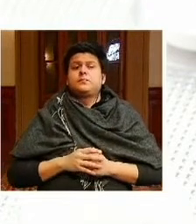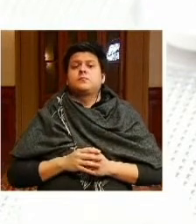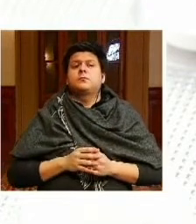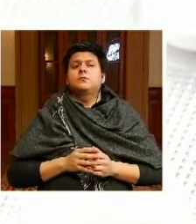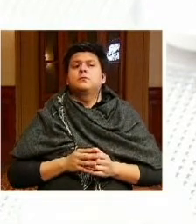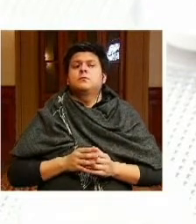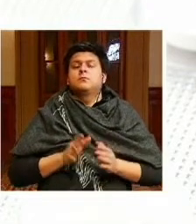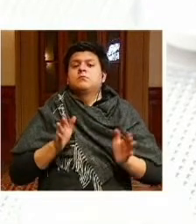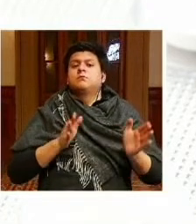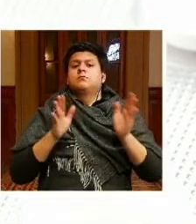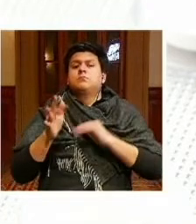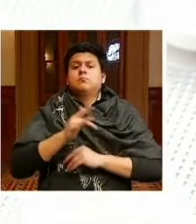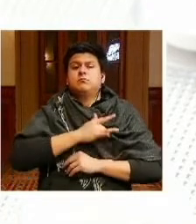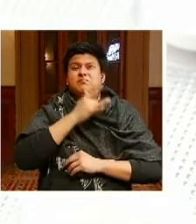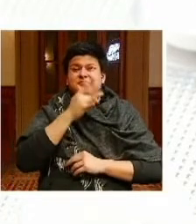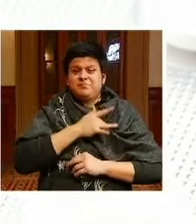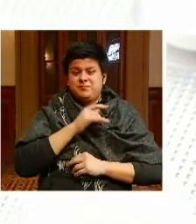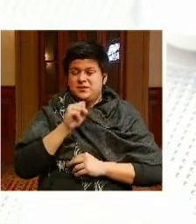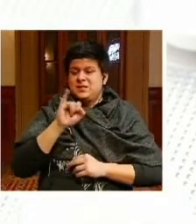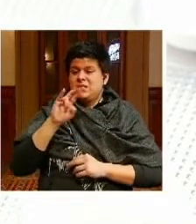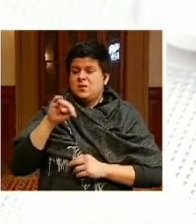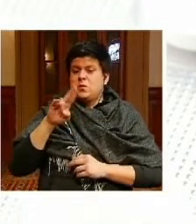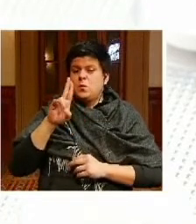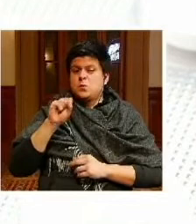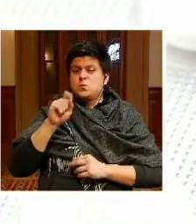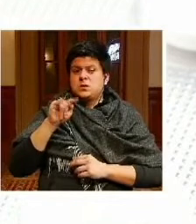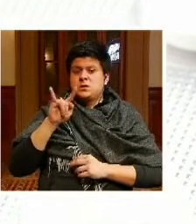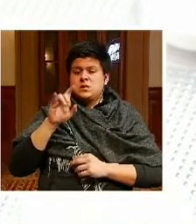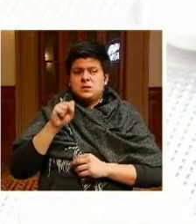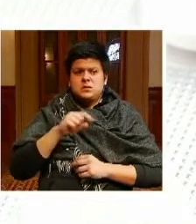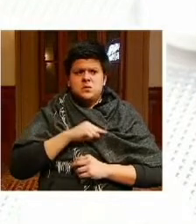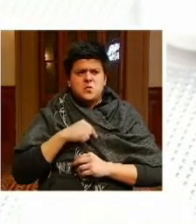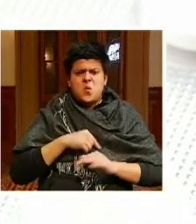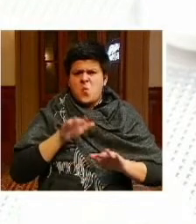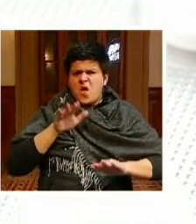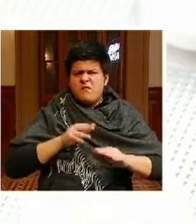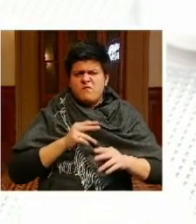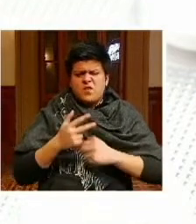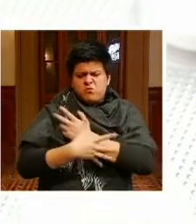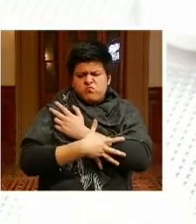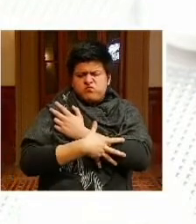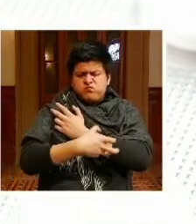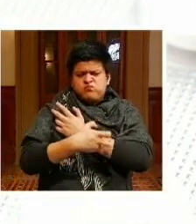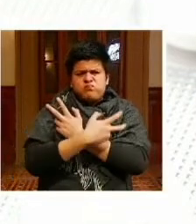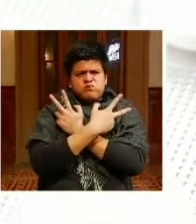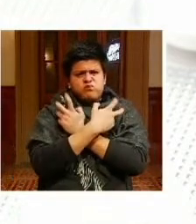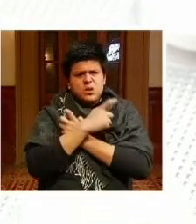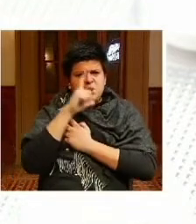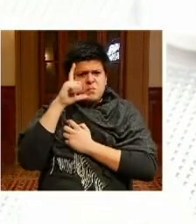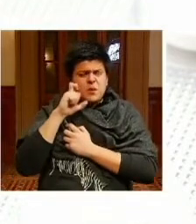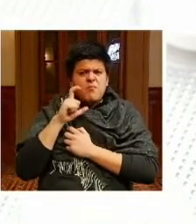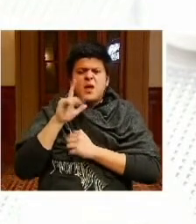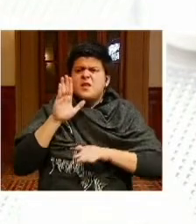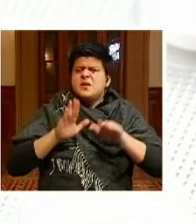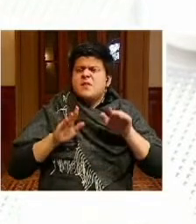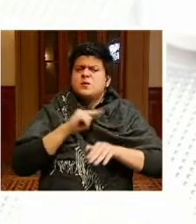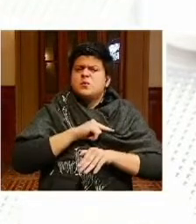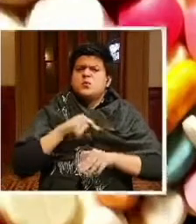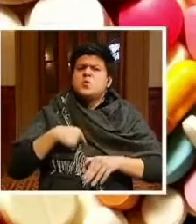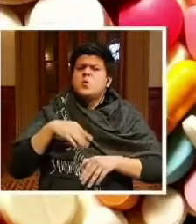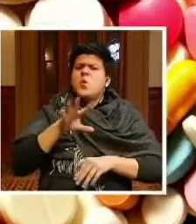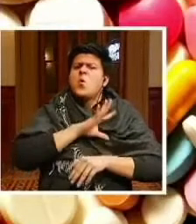radio en la sinusitis pues tomamos radiografías y en ocasiones especiales podemos tomar una